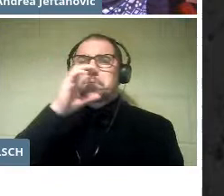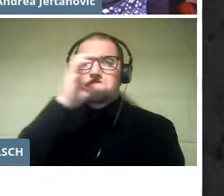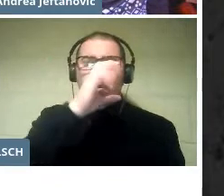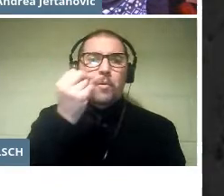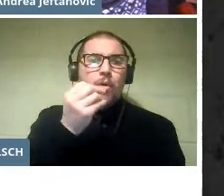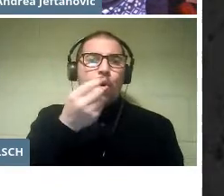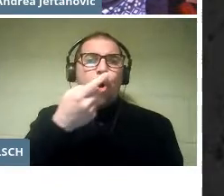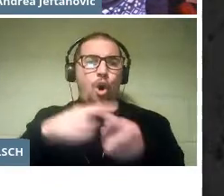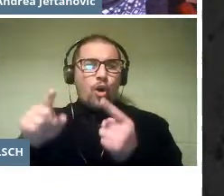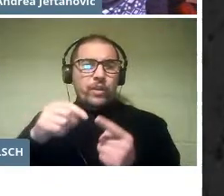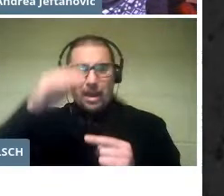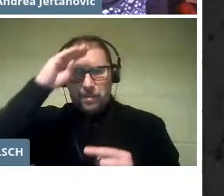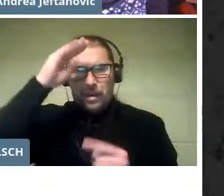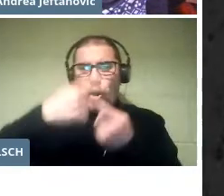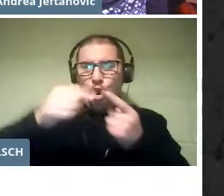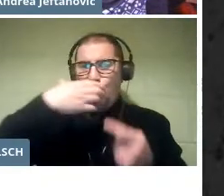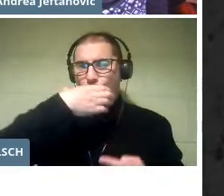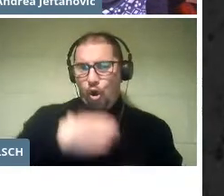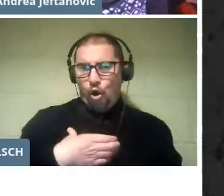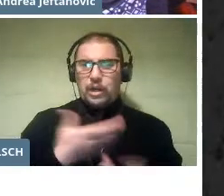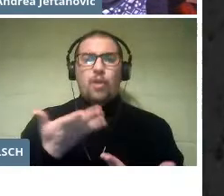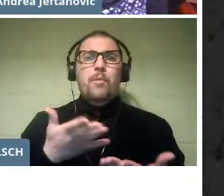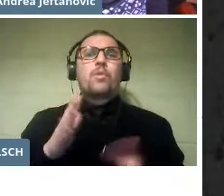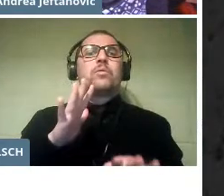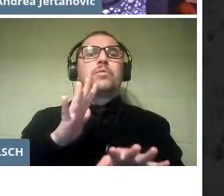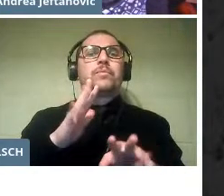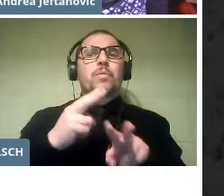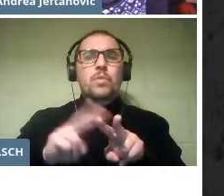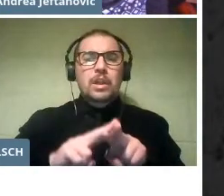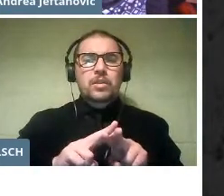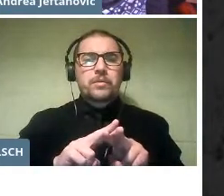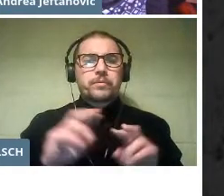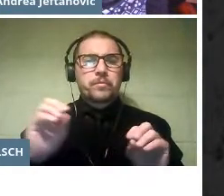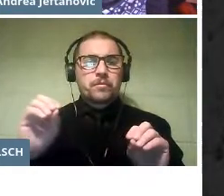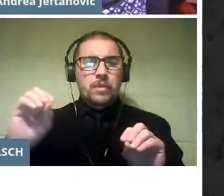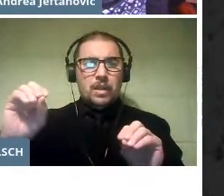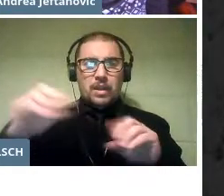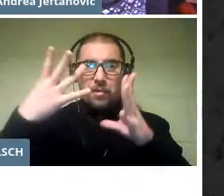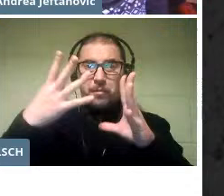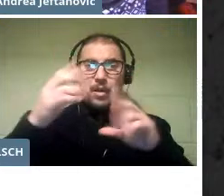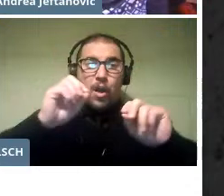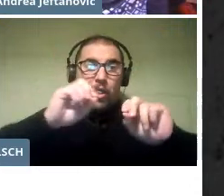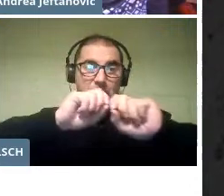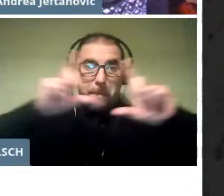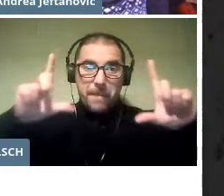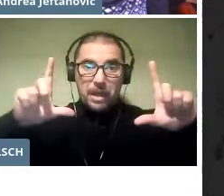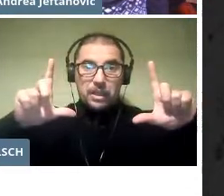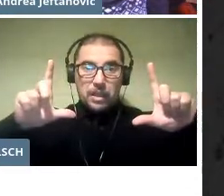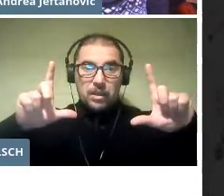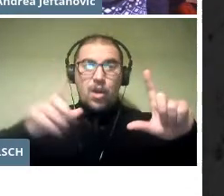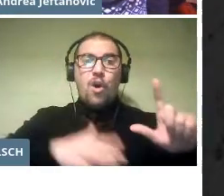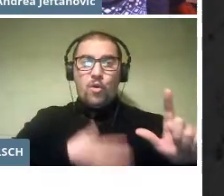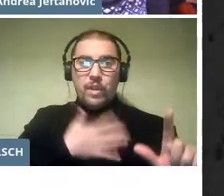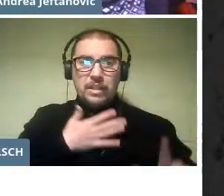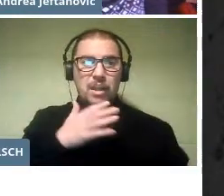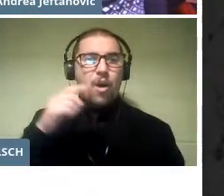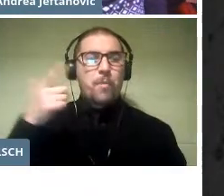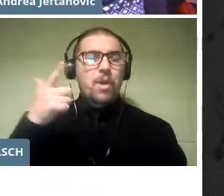de ser otra, y como un acto que despierta un deseo fervoroso por un